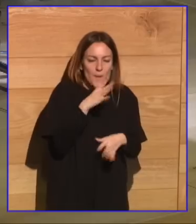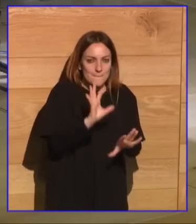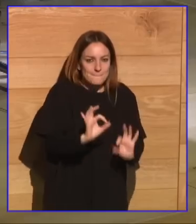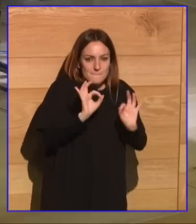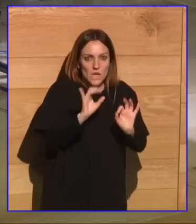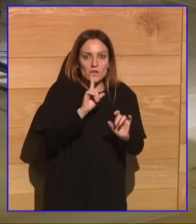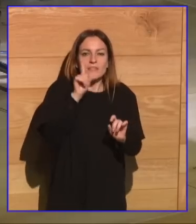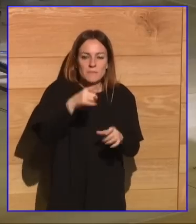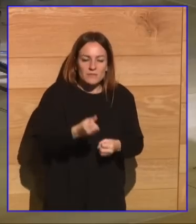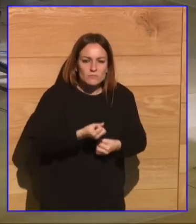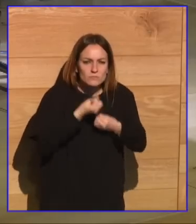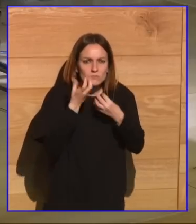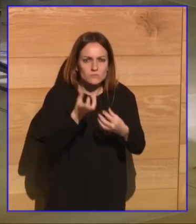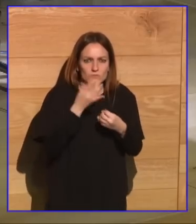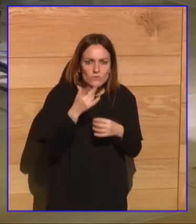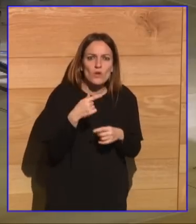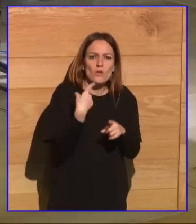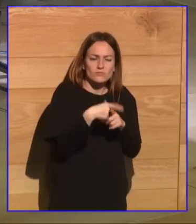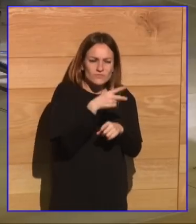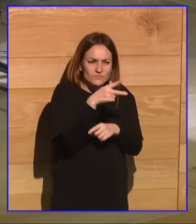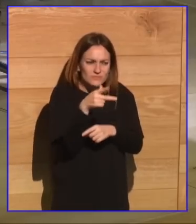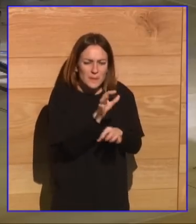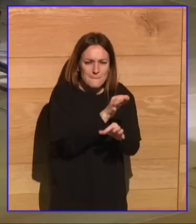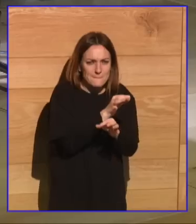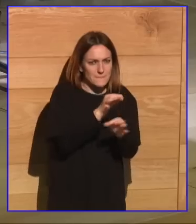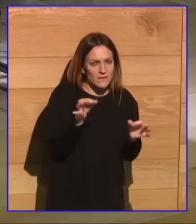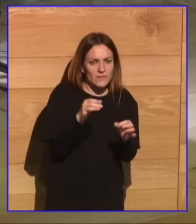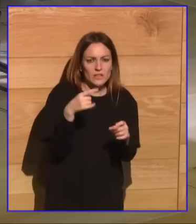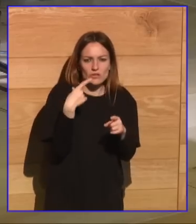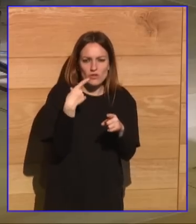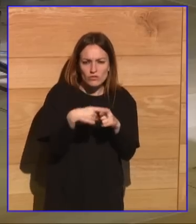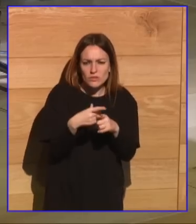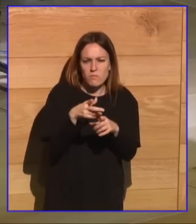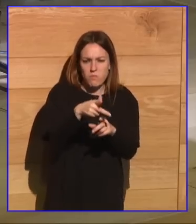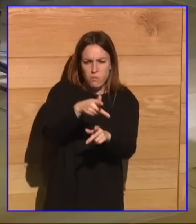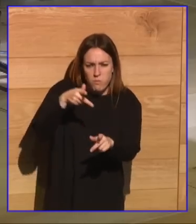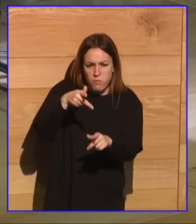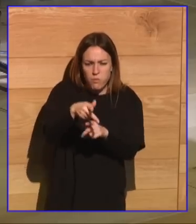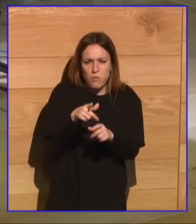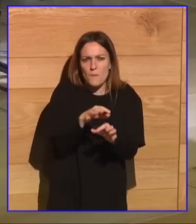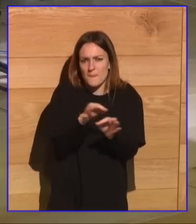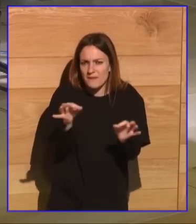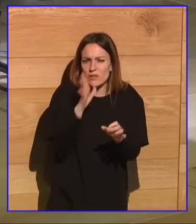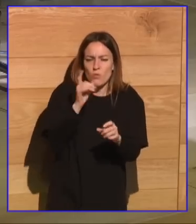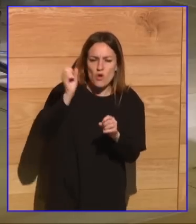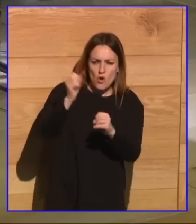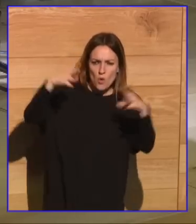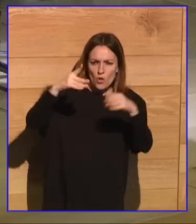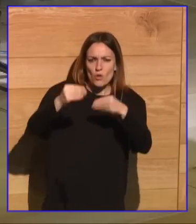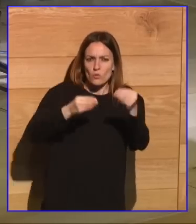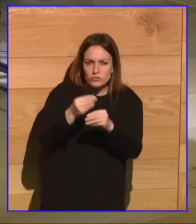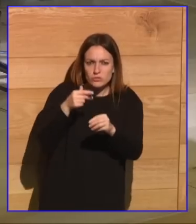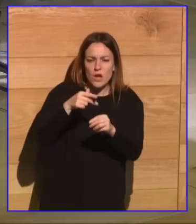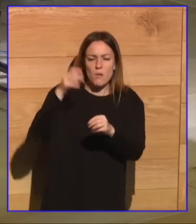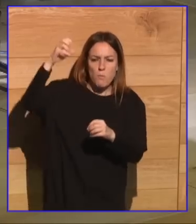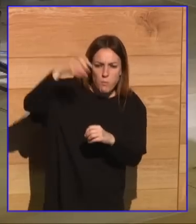extrañamente narrativo, hipnótico, con el ángulo exacto, con el desenfoque exacto, con el uso de la luz de contra, pero